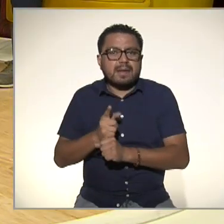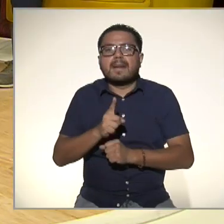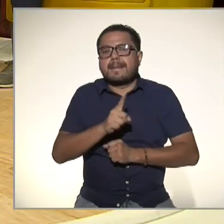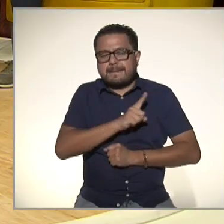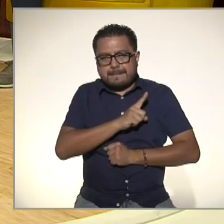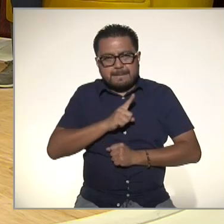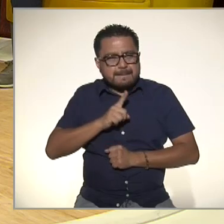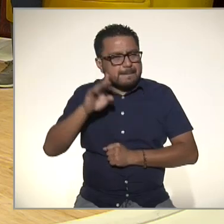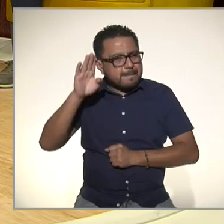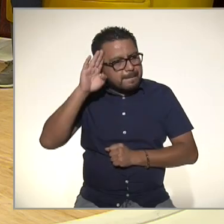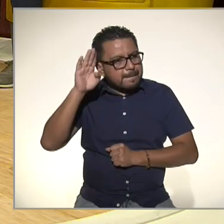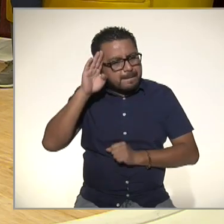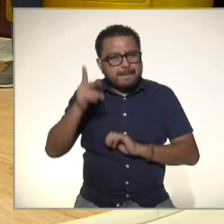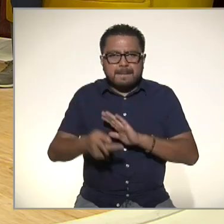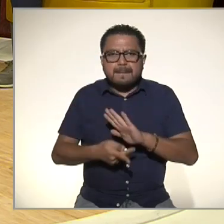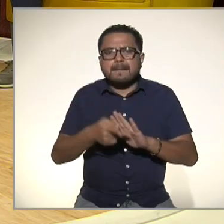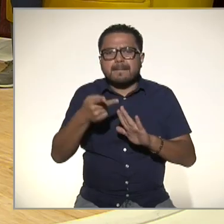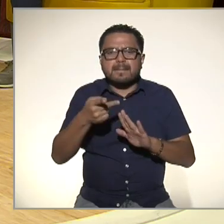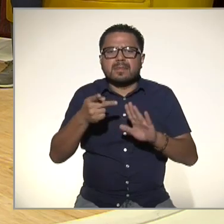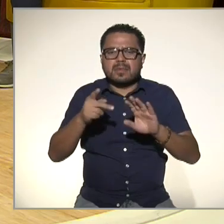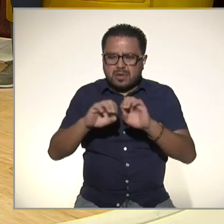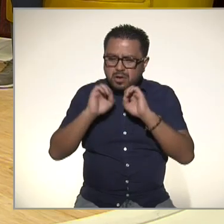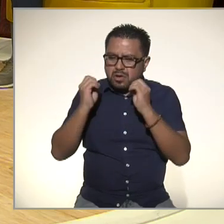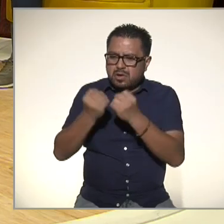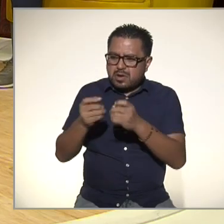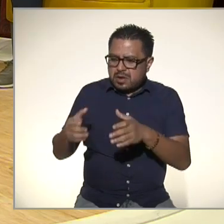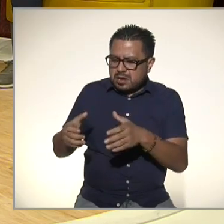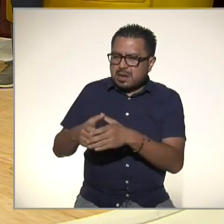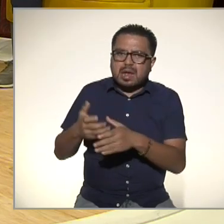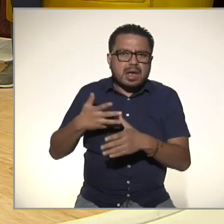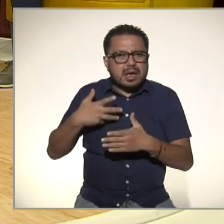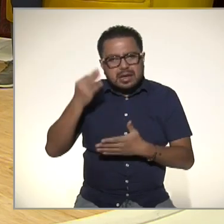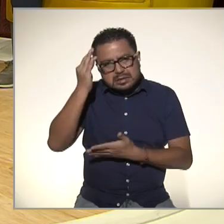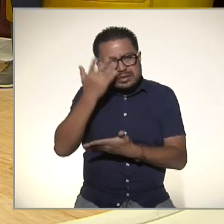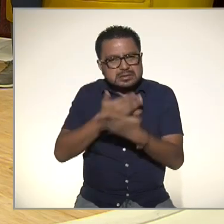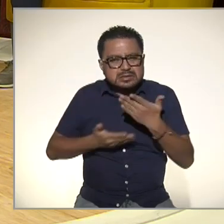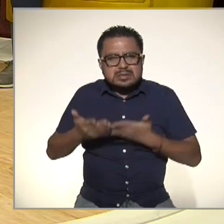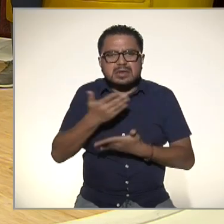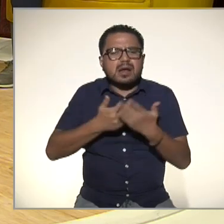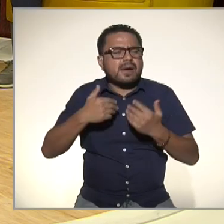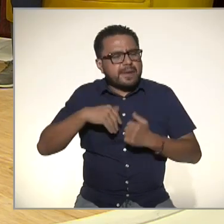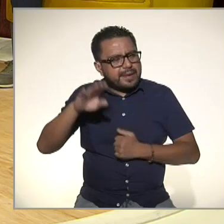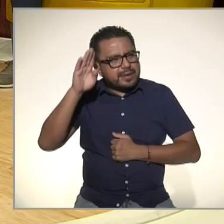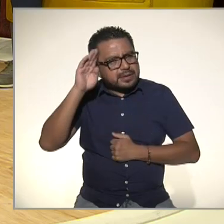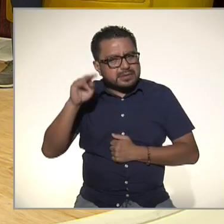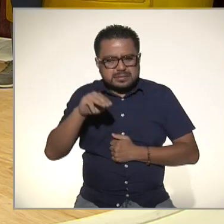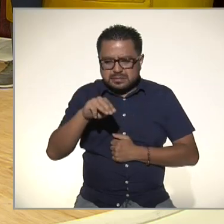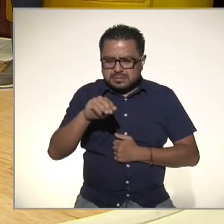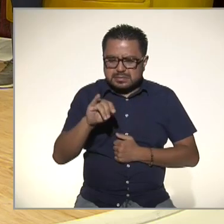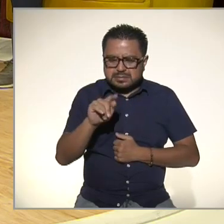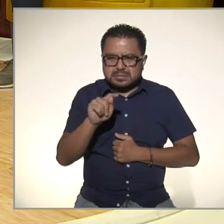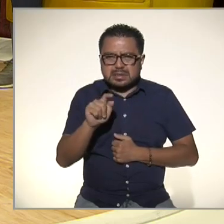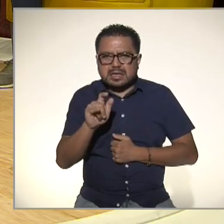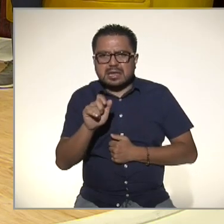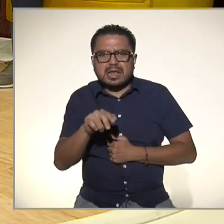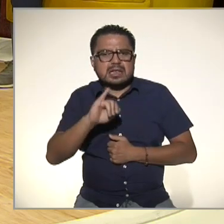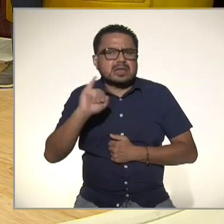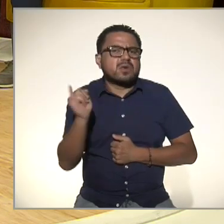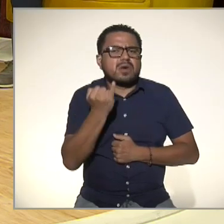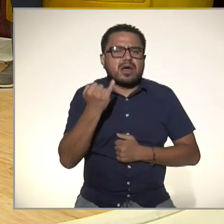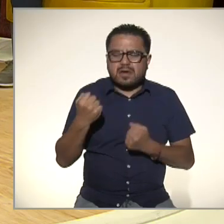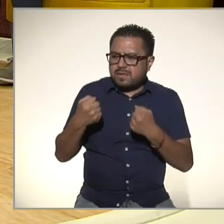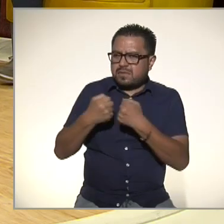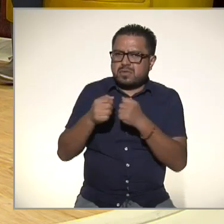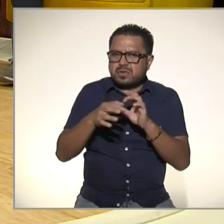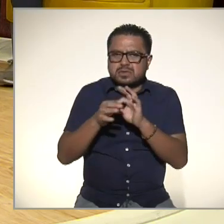que pensar que nuevamente hay organizaciones que tienen esos servicios. Ahorita pienso, por ejemplo, en mi natal Tijuana, en una organización llamada Fronteras